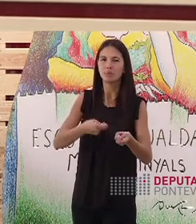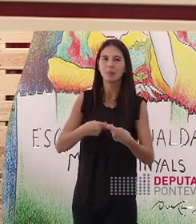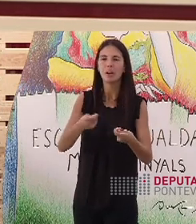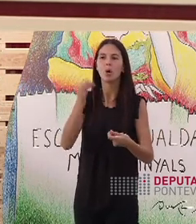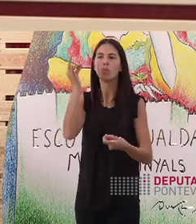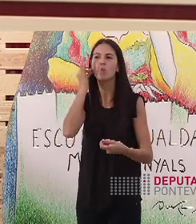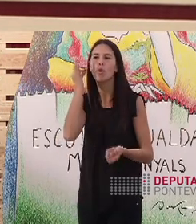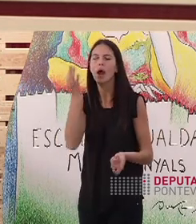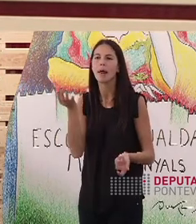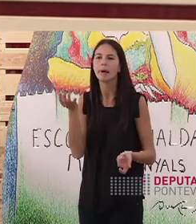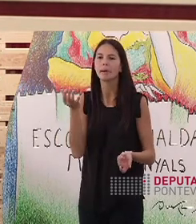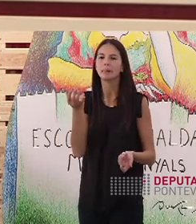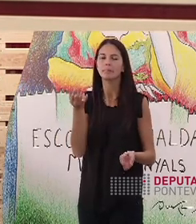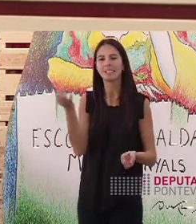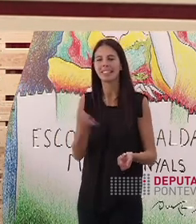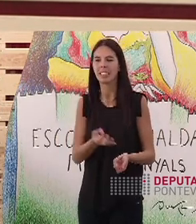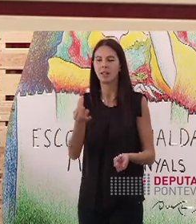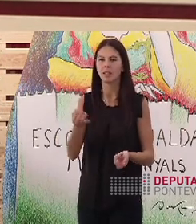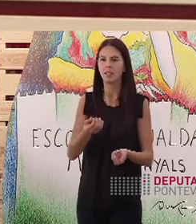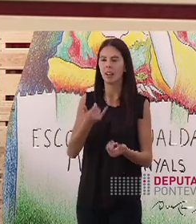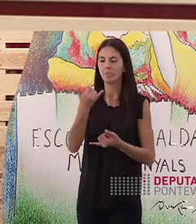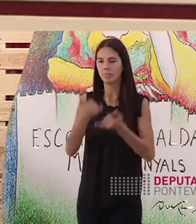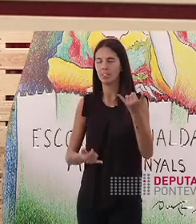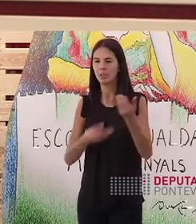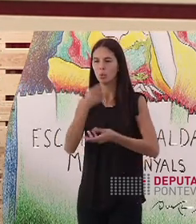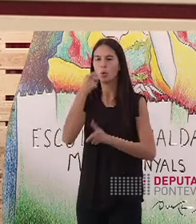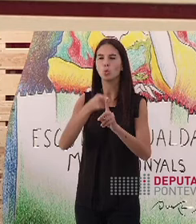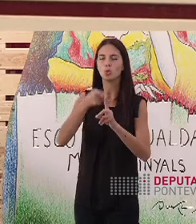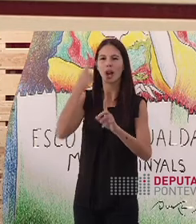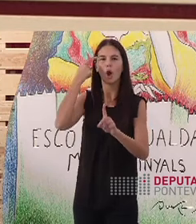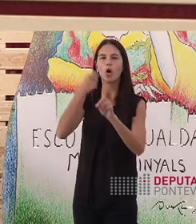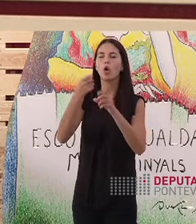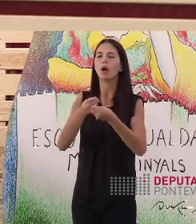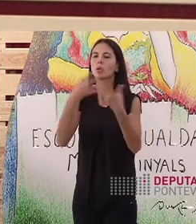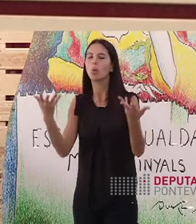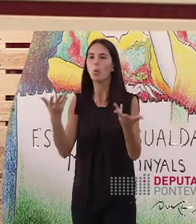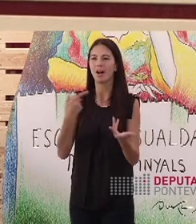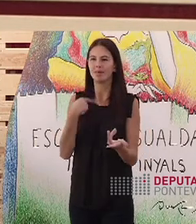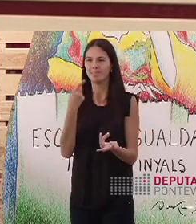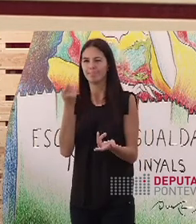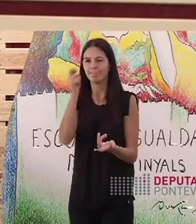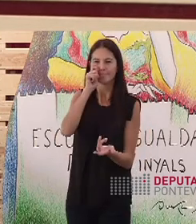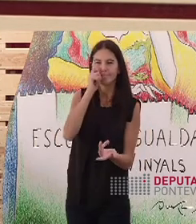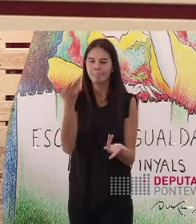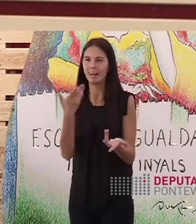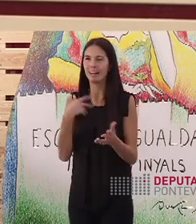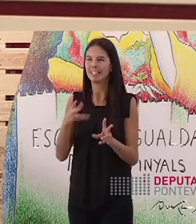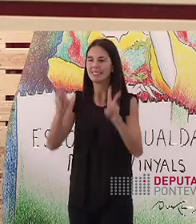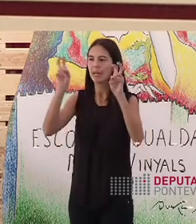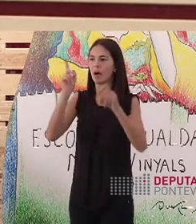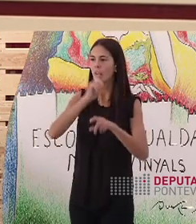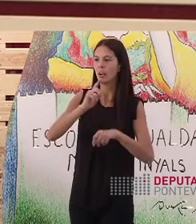concretamente, está sendo un chivo expiatorio, unha coartada social para non afrontar o tema da